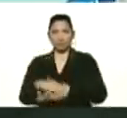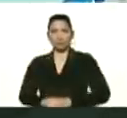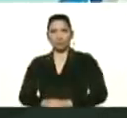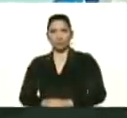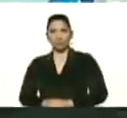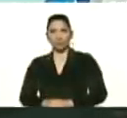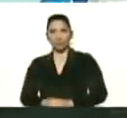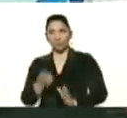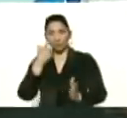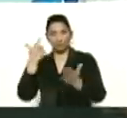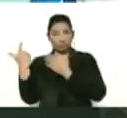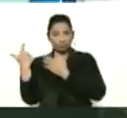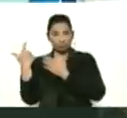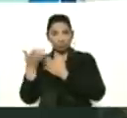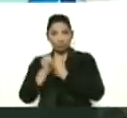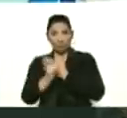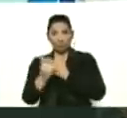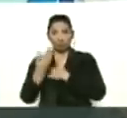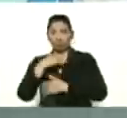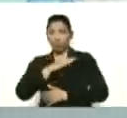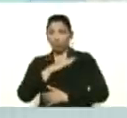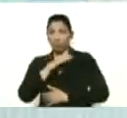Estos son los casos que tenemos en Venezuela.